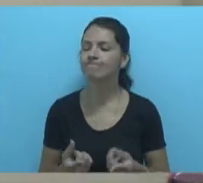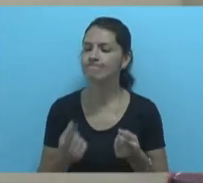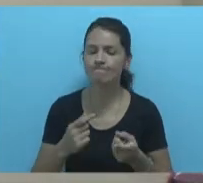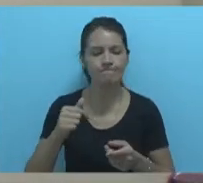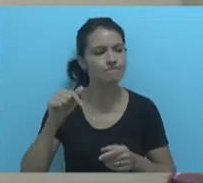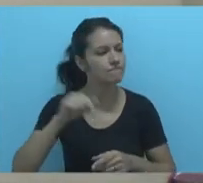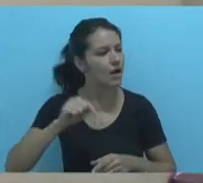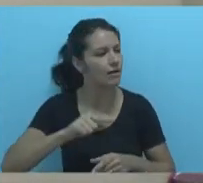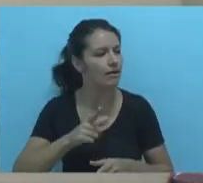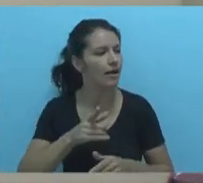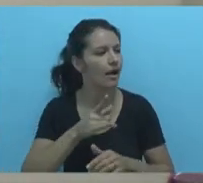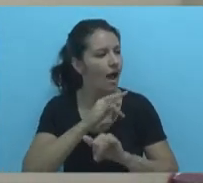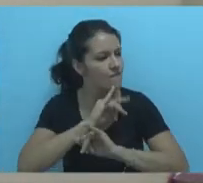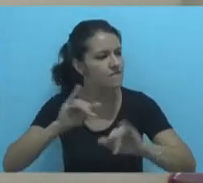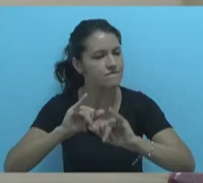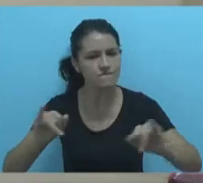en esto.